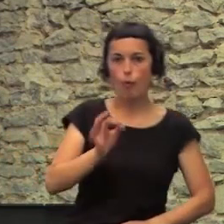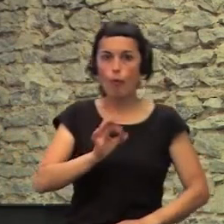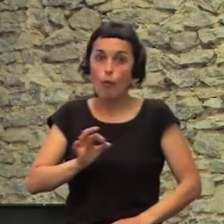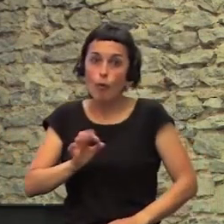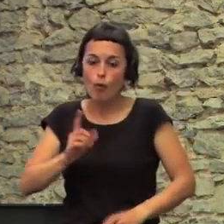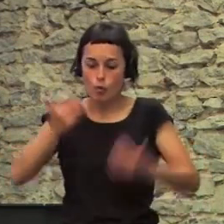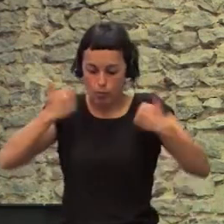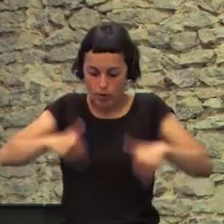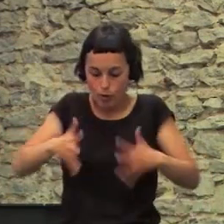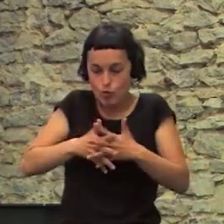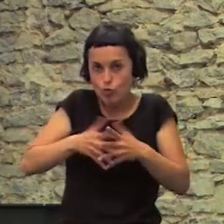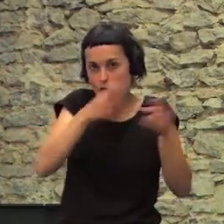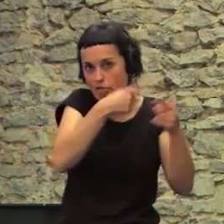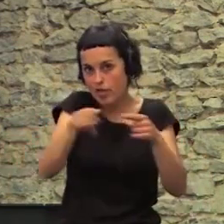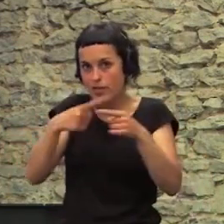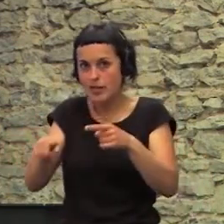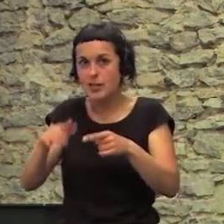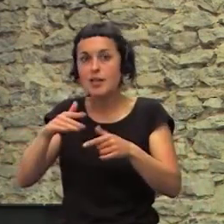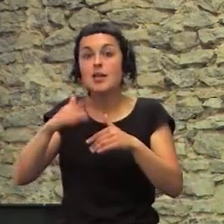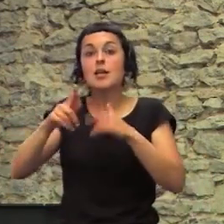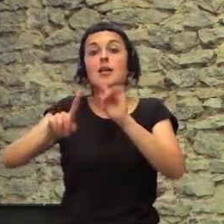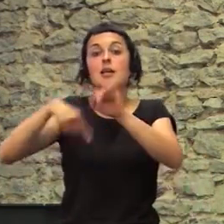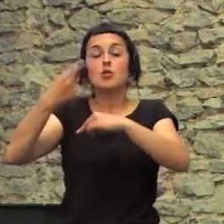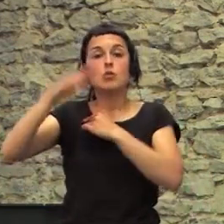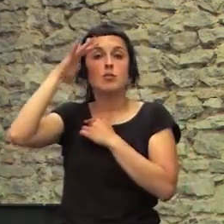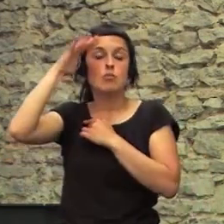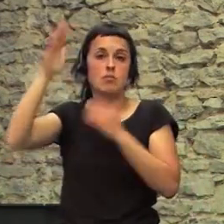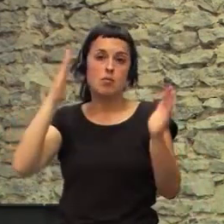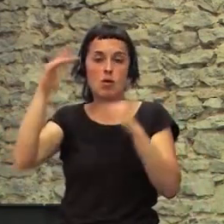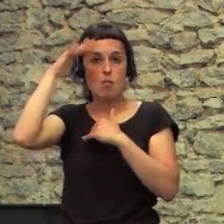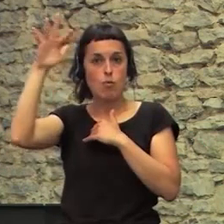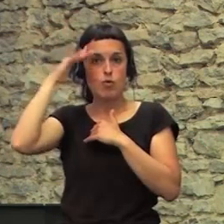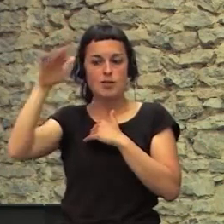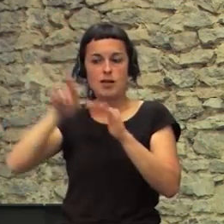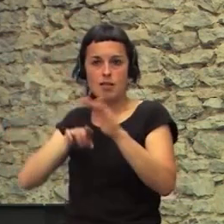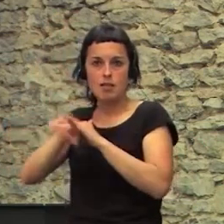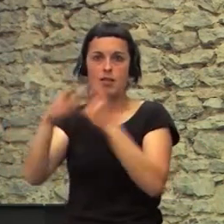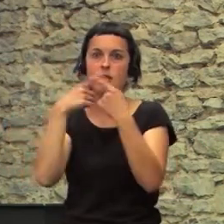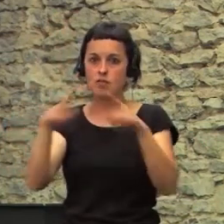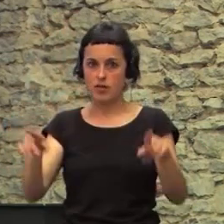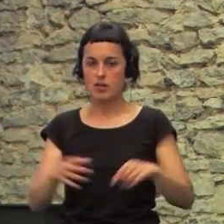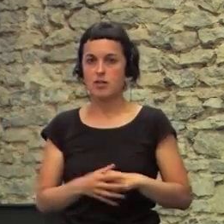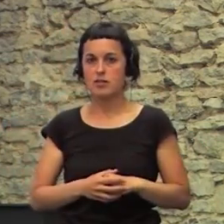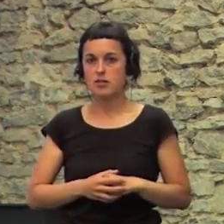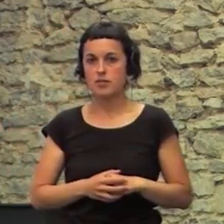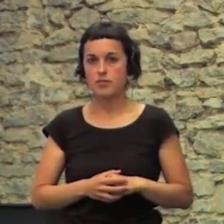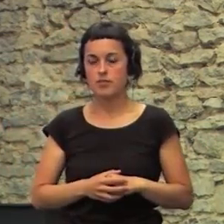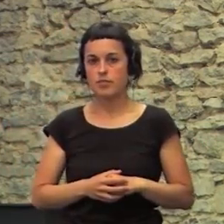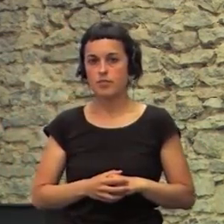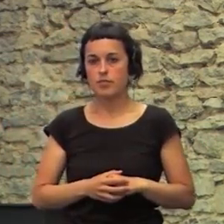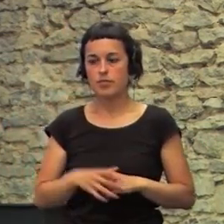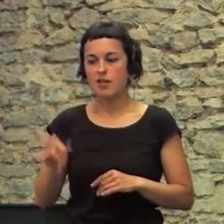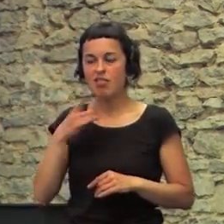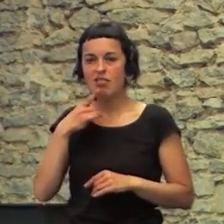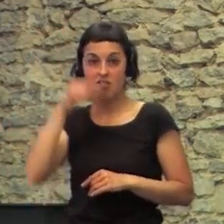y luego que se desarrollara la pubertad. De alguna manera, estas hormonas y esas enzimas eran como decía él,